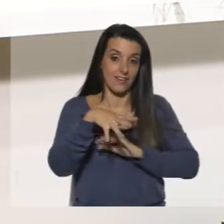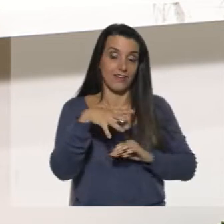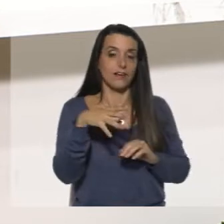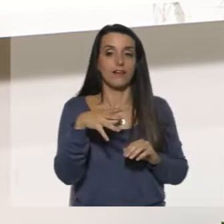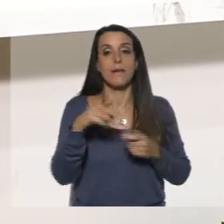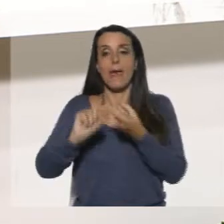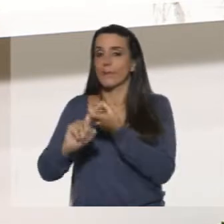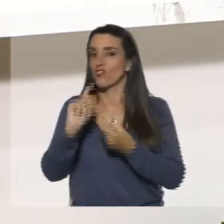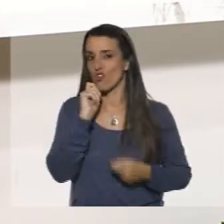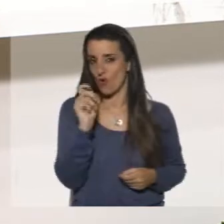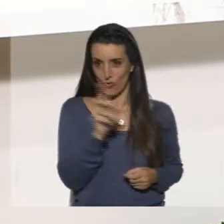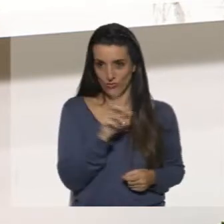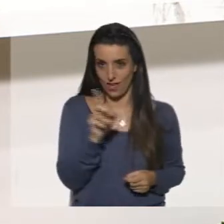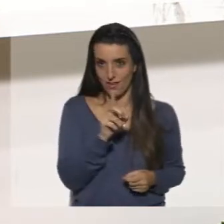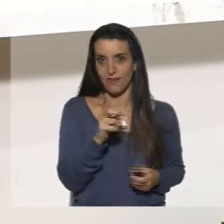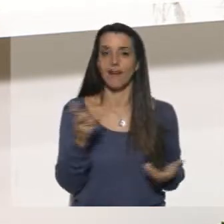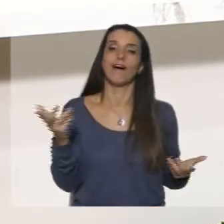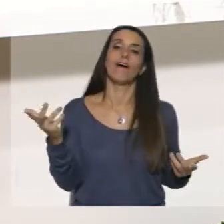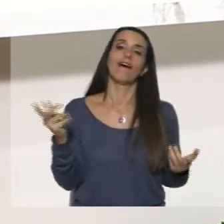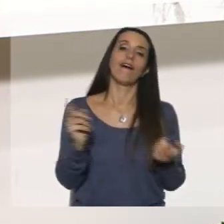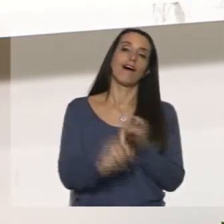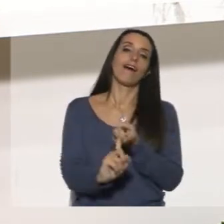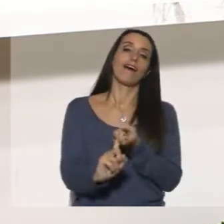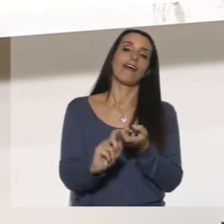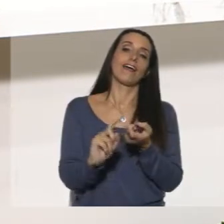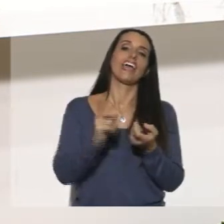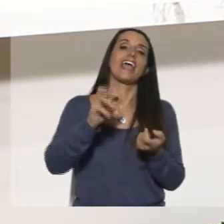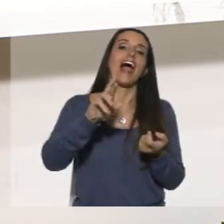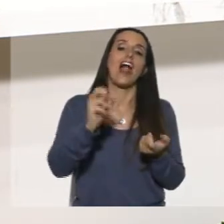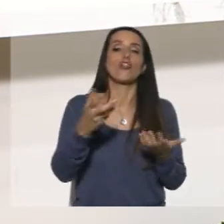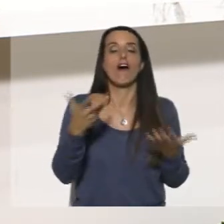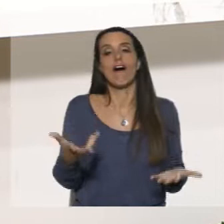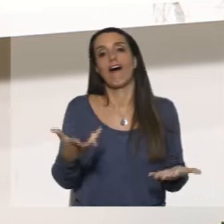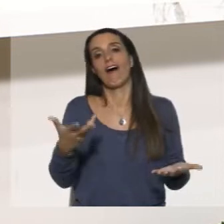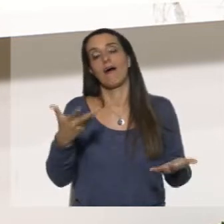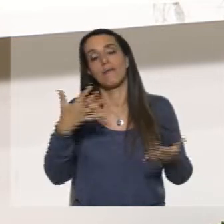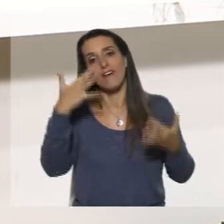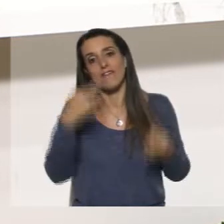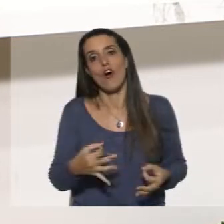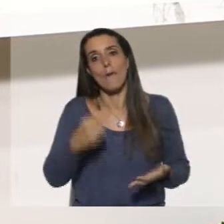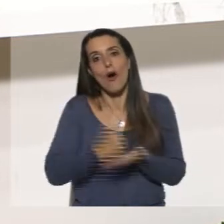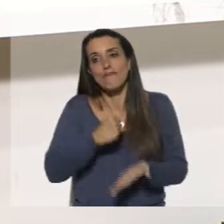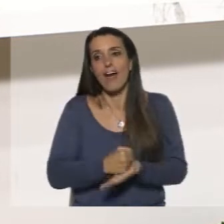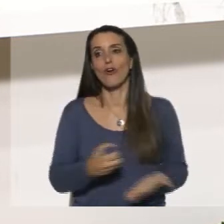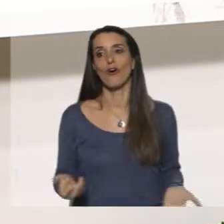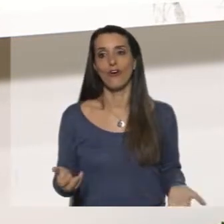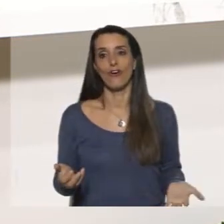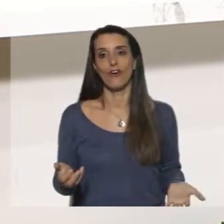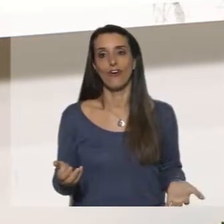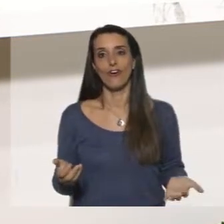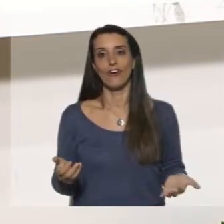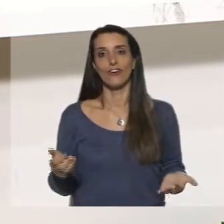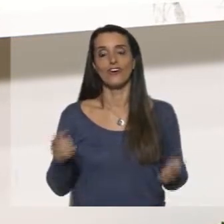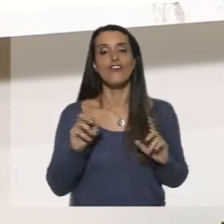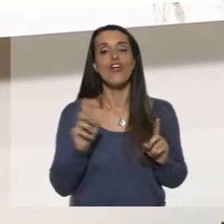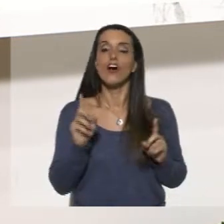en el pan de carne. Sos jeringa, perdón, te lo diga. Mañoso. Te lo voy a decir así. Mañoso. Está, pero come, pero que